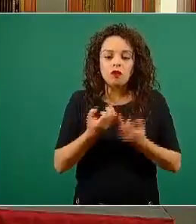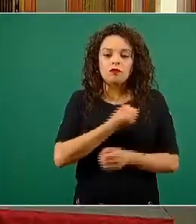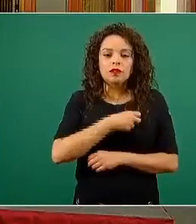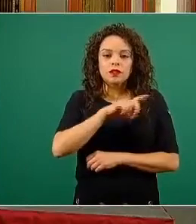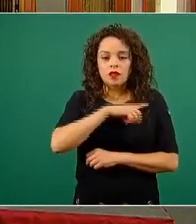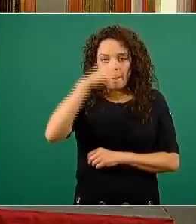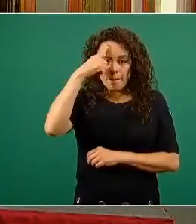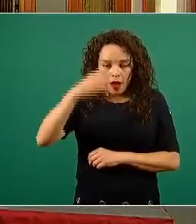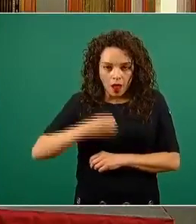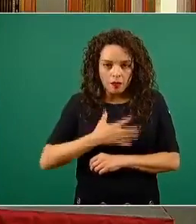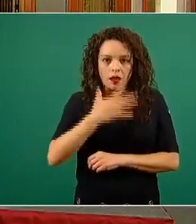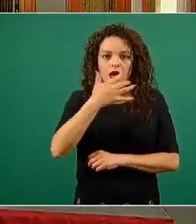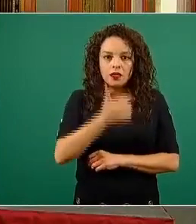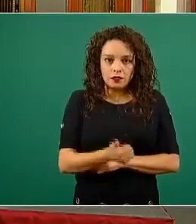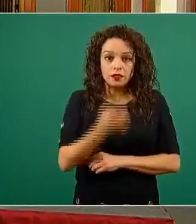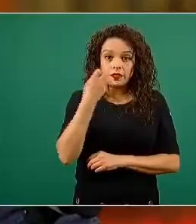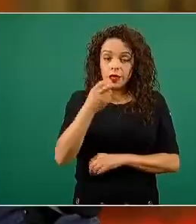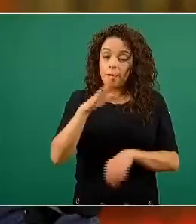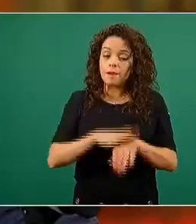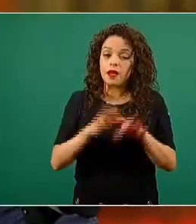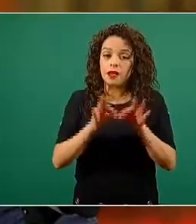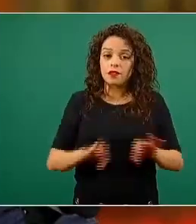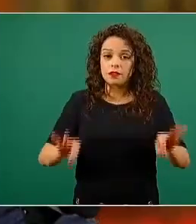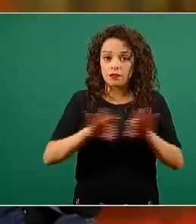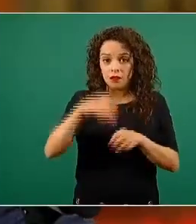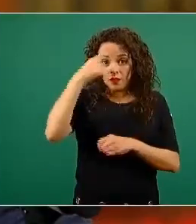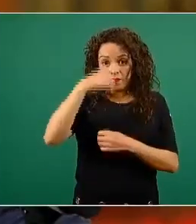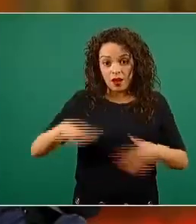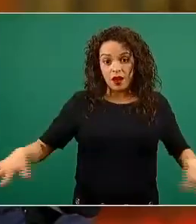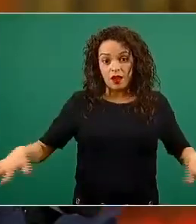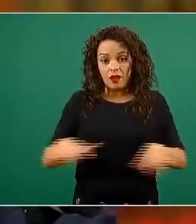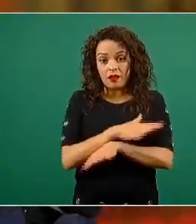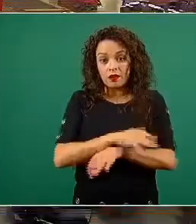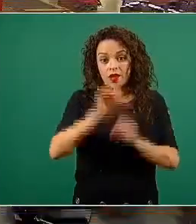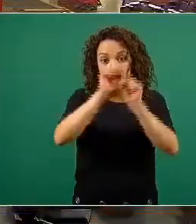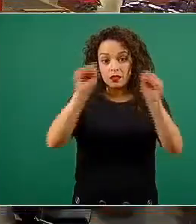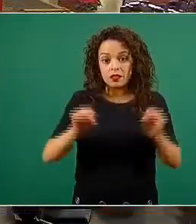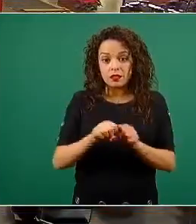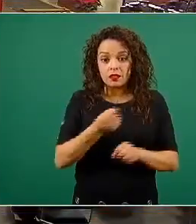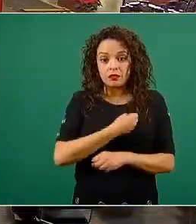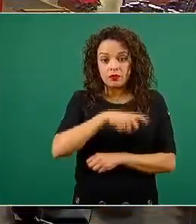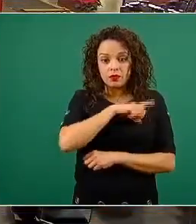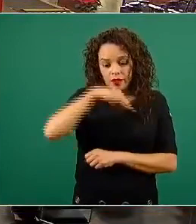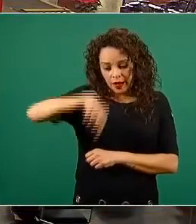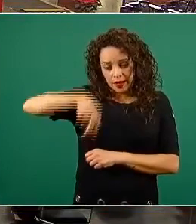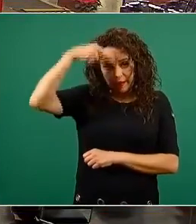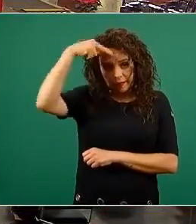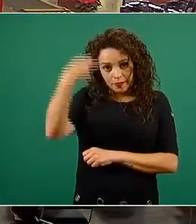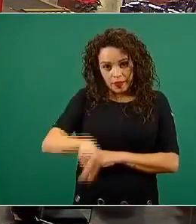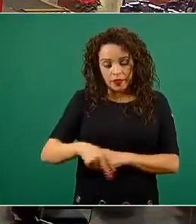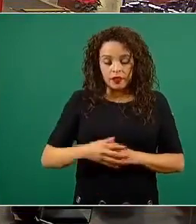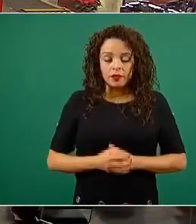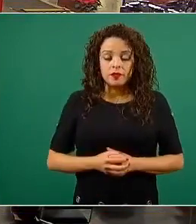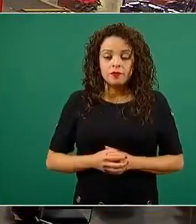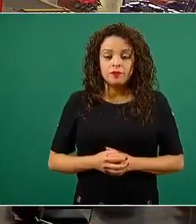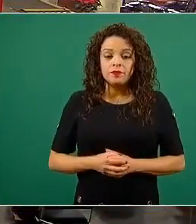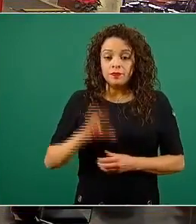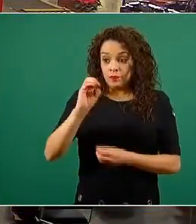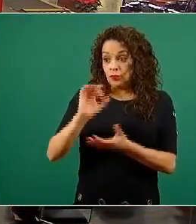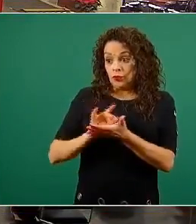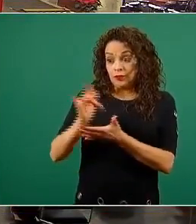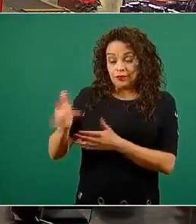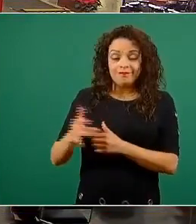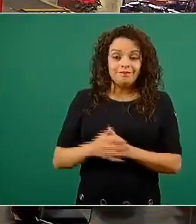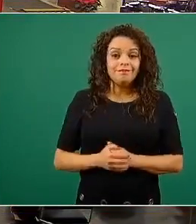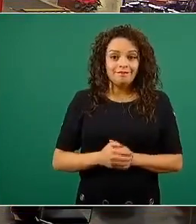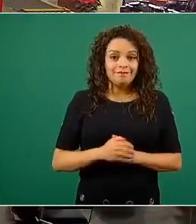que es la base del cambio de la transformación del sistema de salud mexicano. Muchas gracias, Cristian. Un modelo que se centre